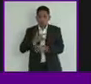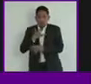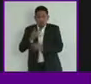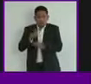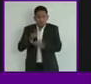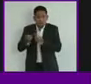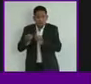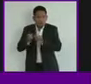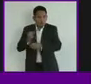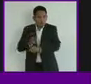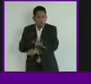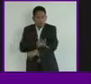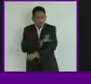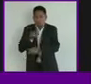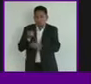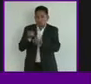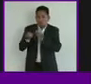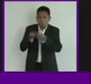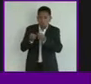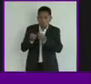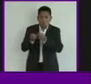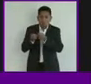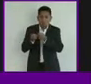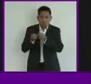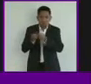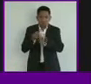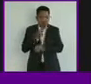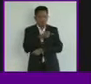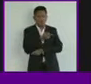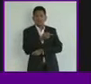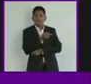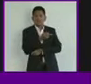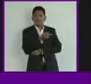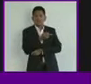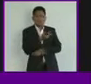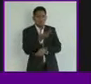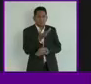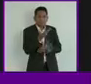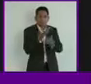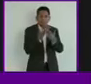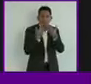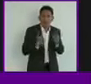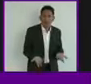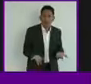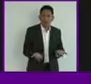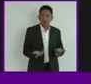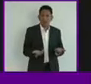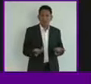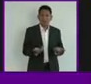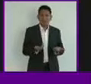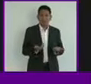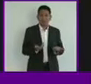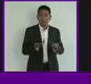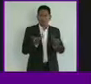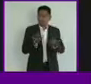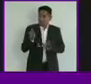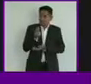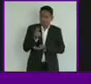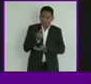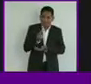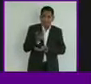tú estás bien, yo voy a estar bien y que te tengo que jalar para que estés bien porque tú vienes después, ¿sí me explicó? Y no permitir el ciberacoso y por eso a mí esas campañas de